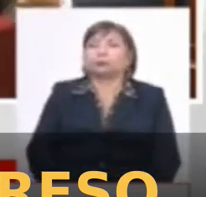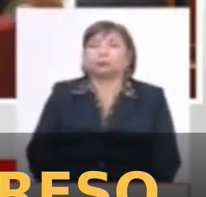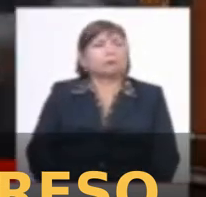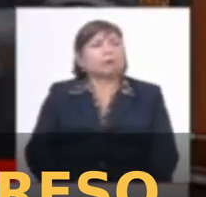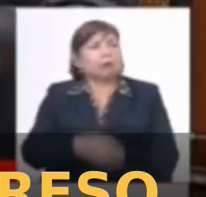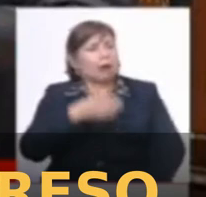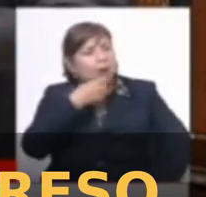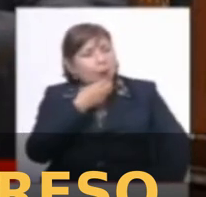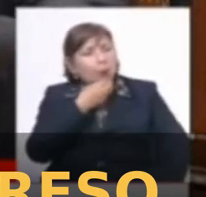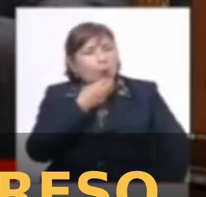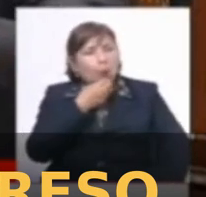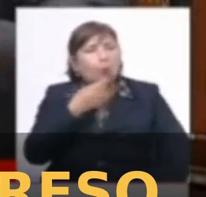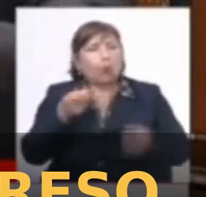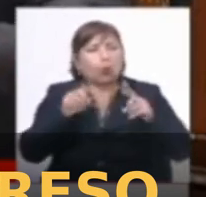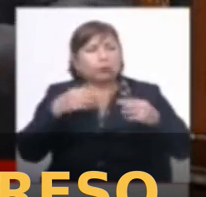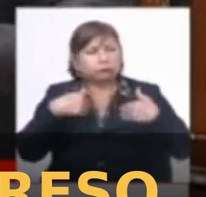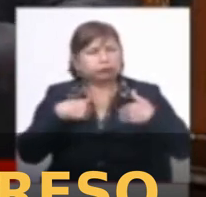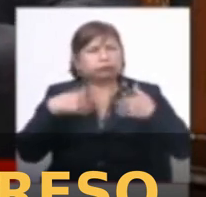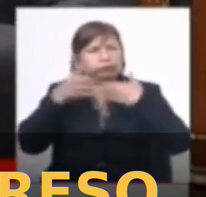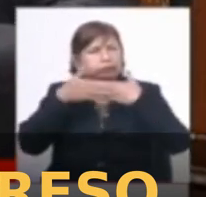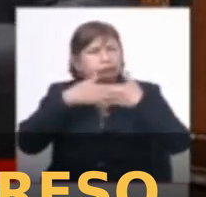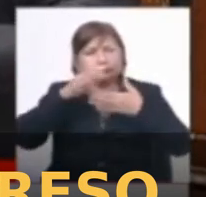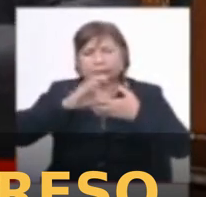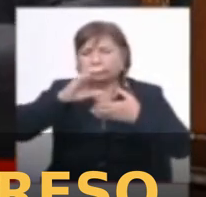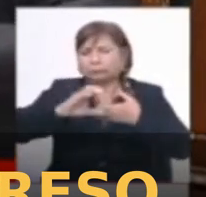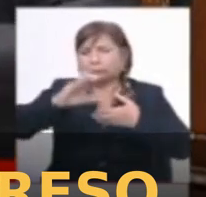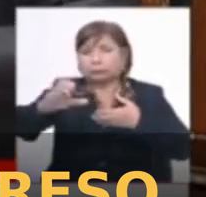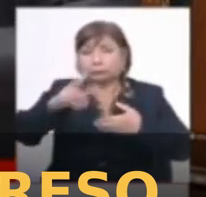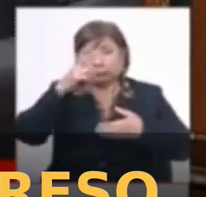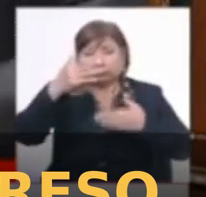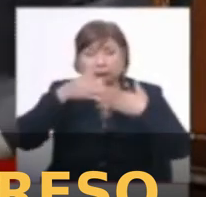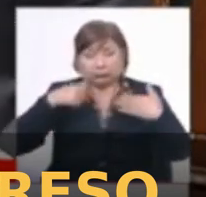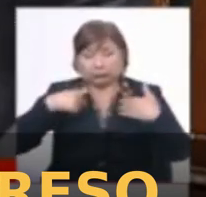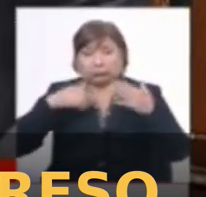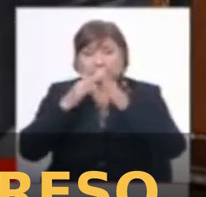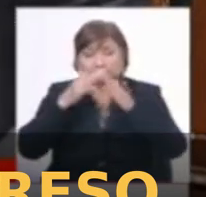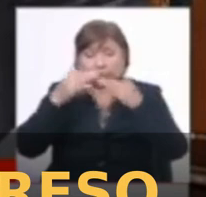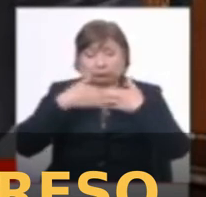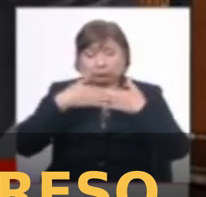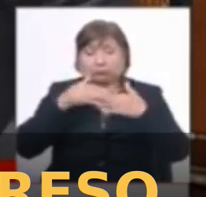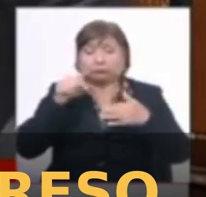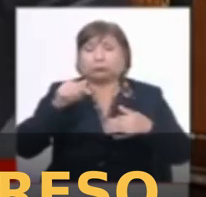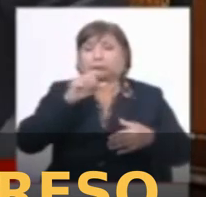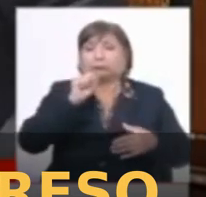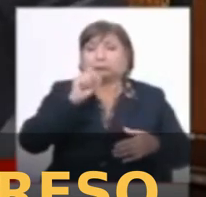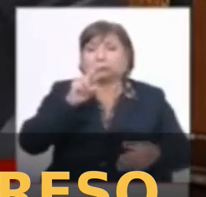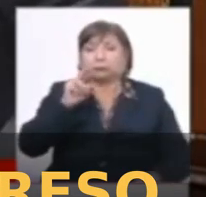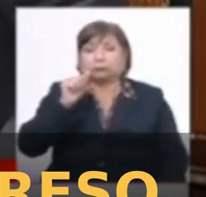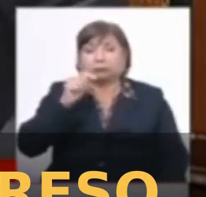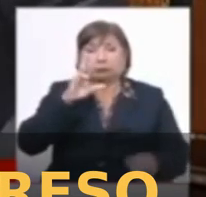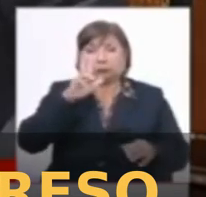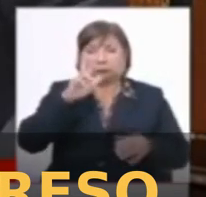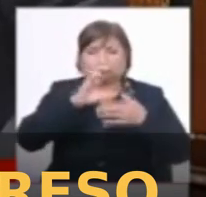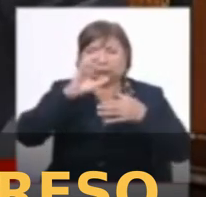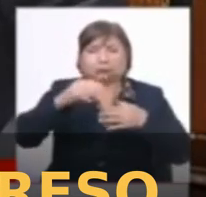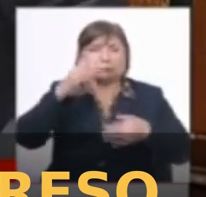Cuando estuve a cerca de 3 cuadras de llegar, porque yo vivo muy cerca de Breña, de la casa de Zarratea, yo